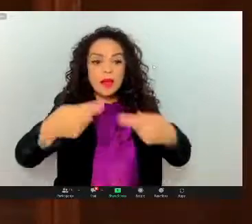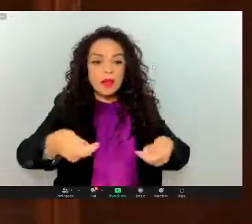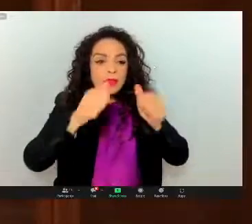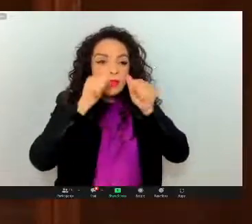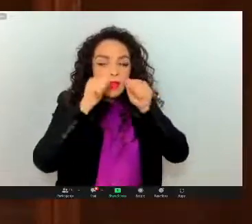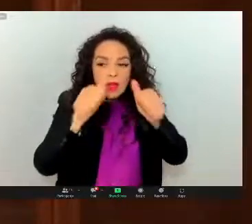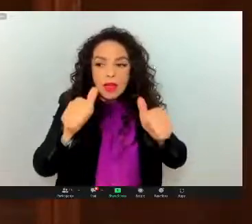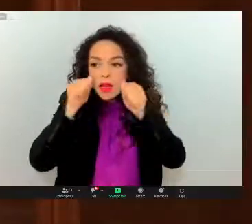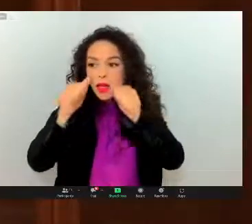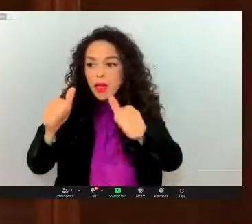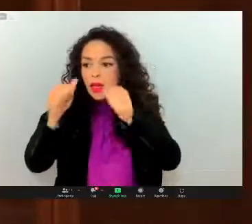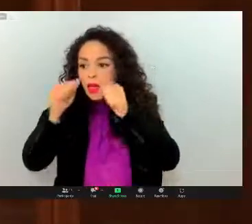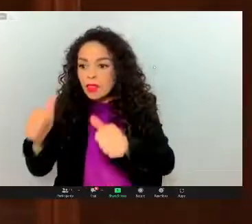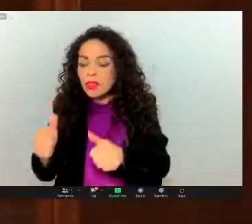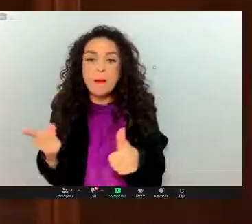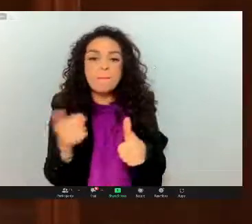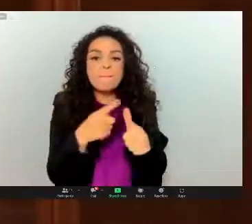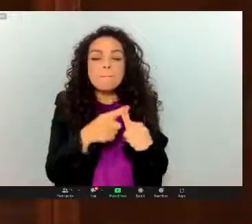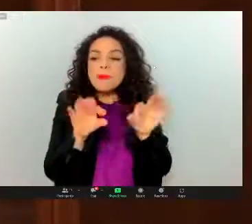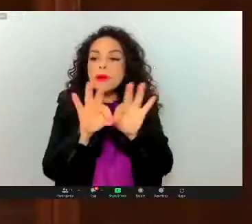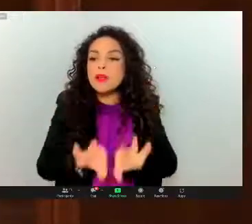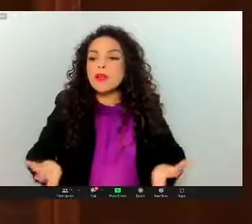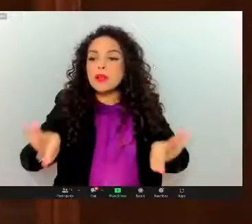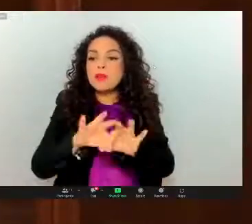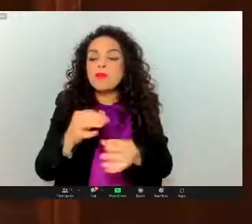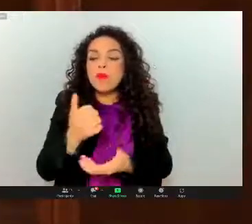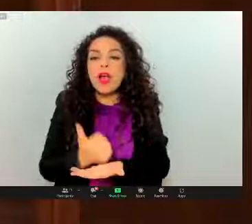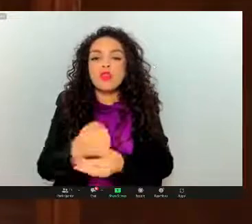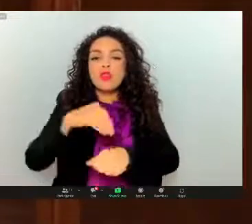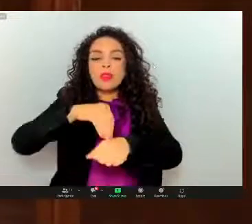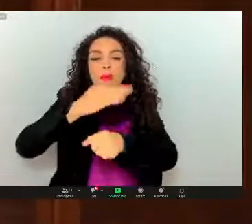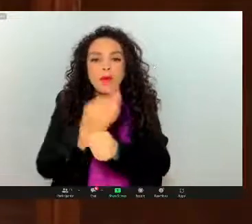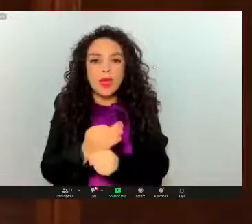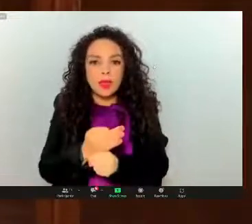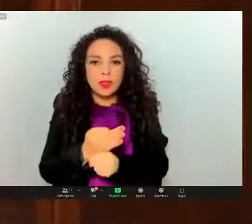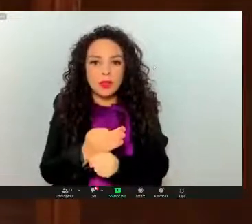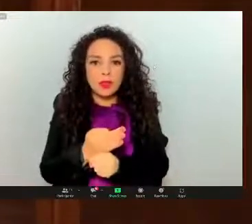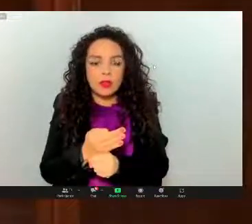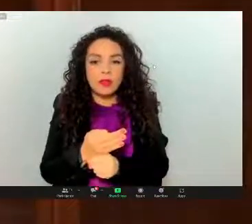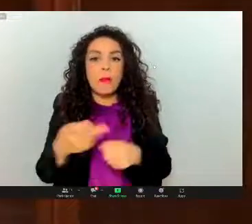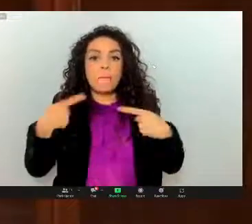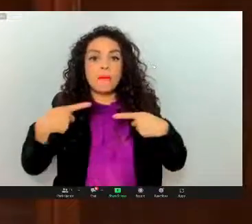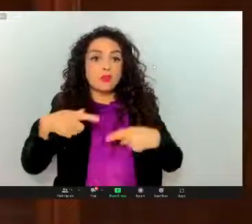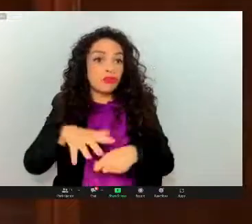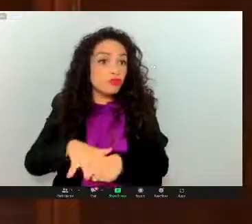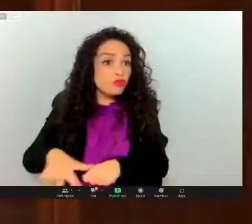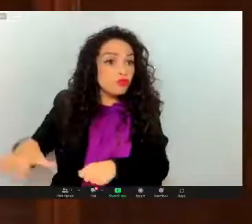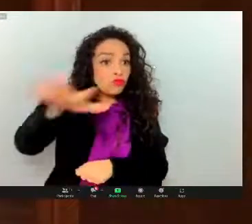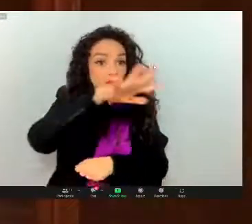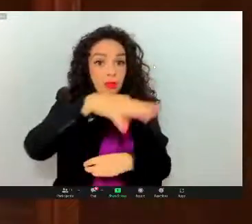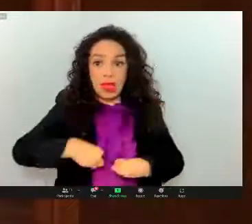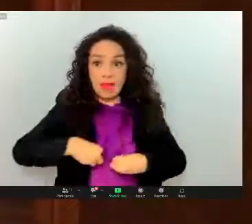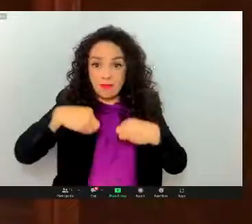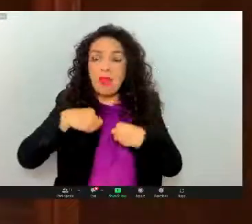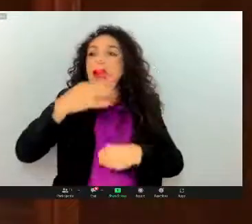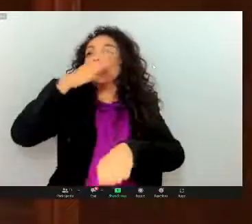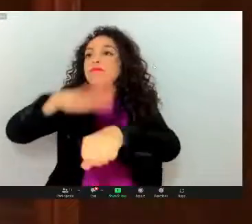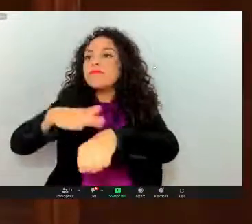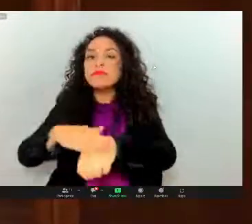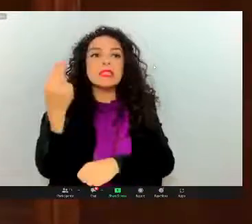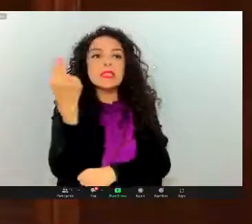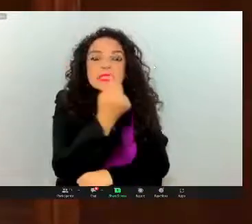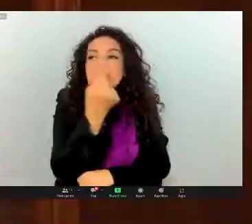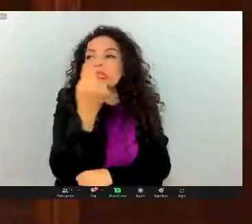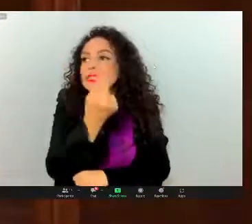de las demandas que reciben de la ciudadanía, en paliar aquellos